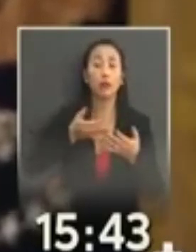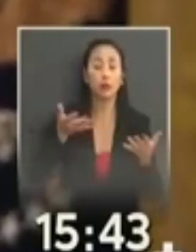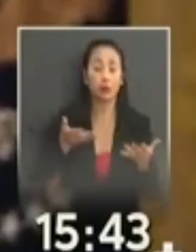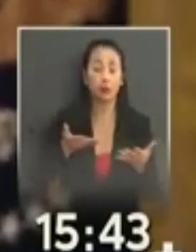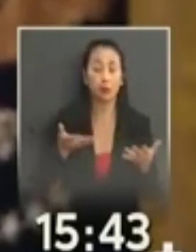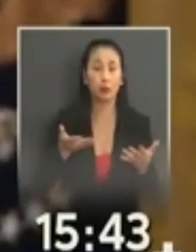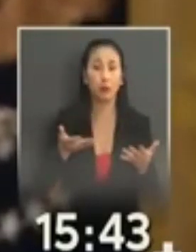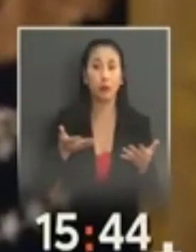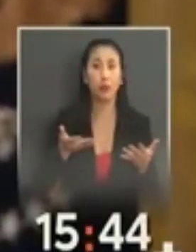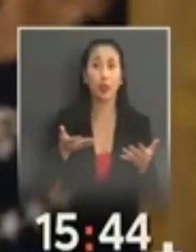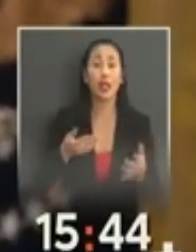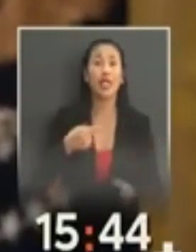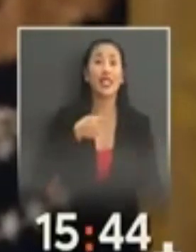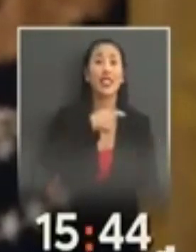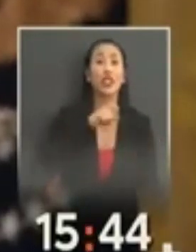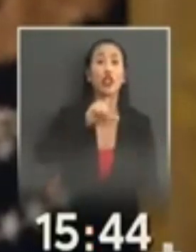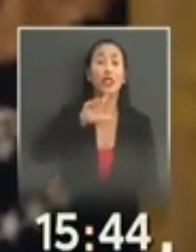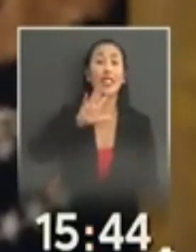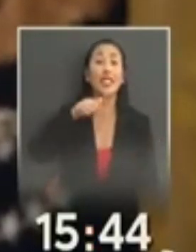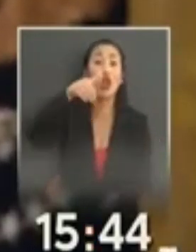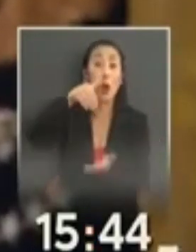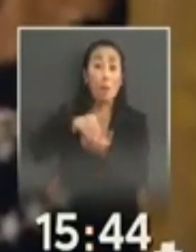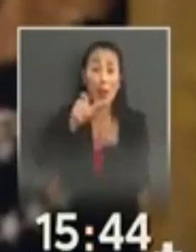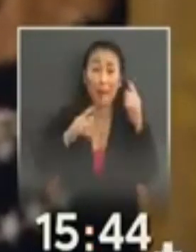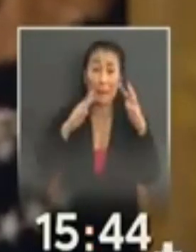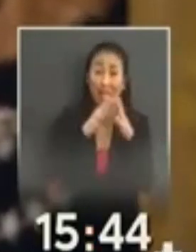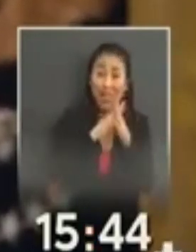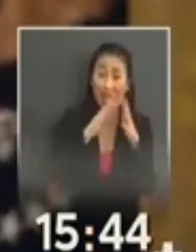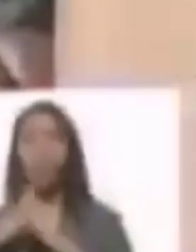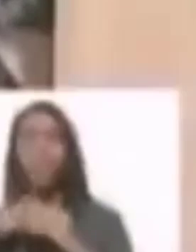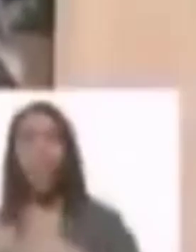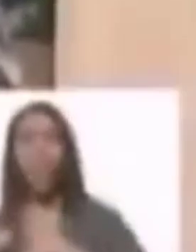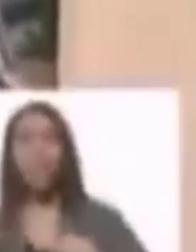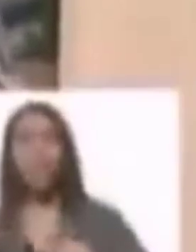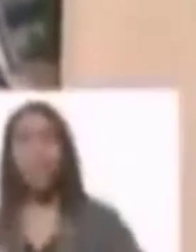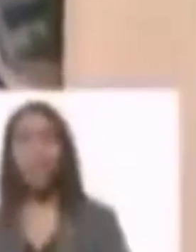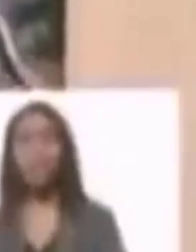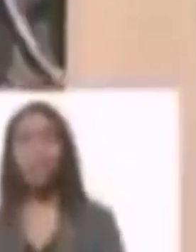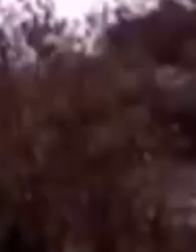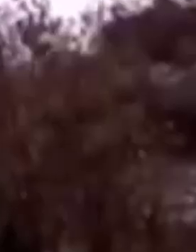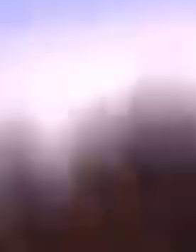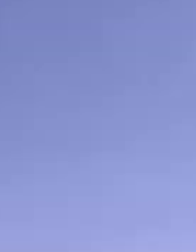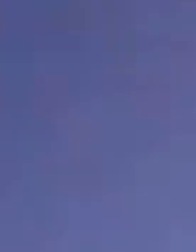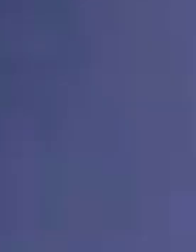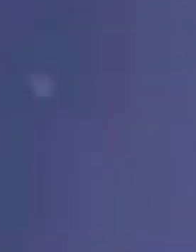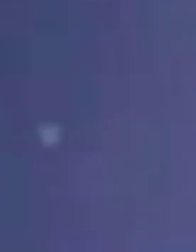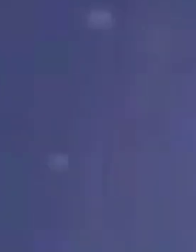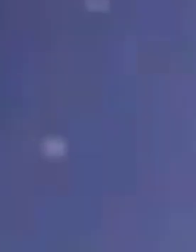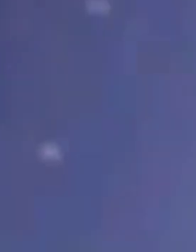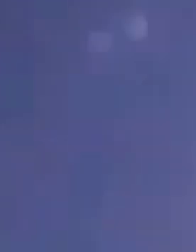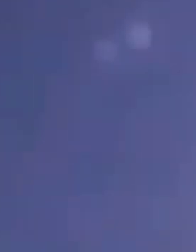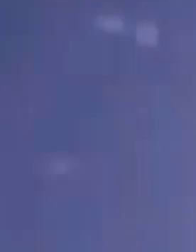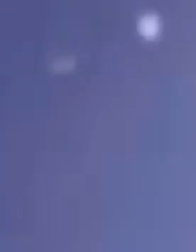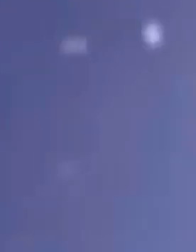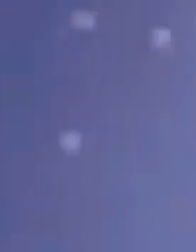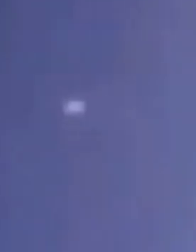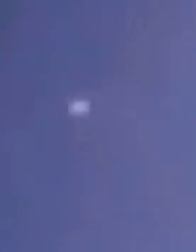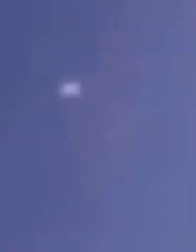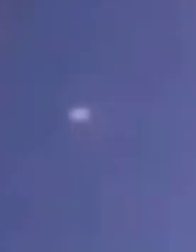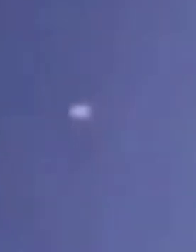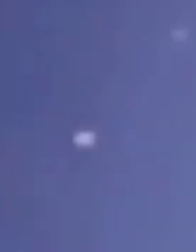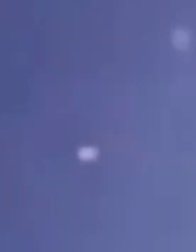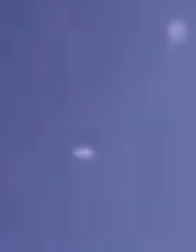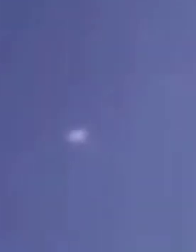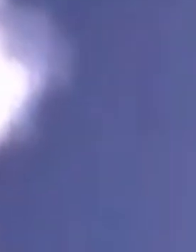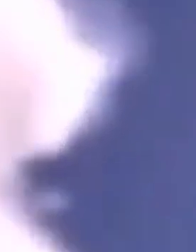de los Estados Unidos. También, por otra parte, ha llegado la información de que el país brasilero ha asegurado también que ya están preparándose para entrar a Venezuela y aplicar